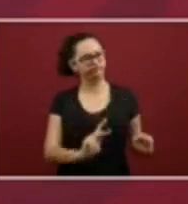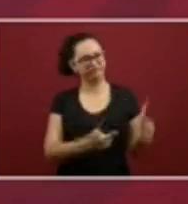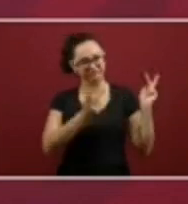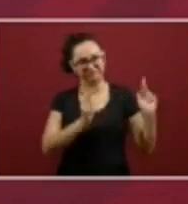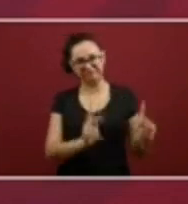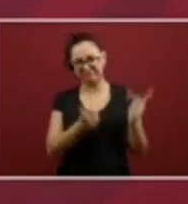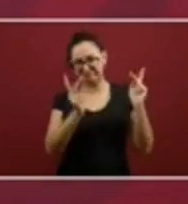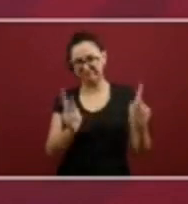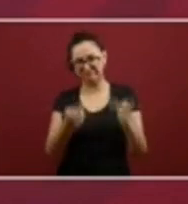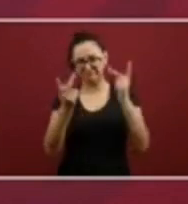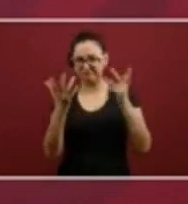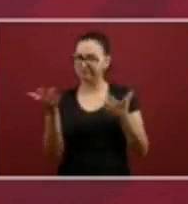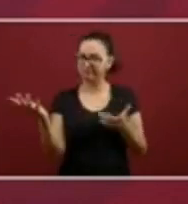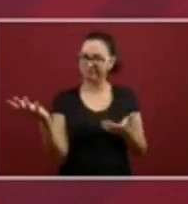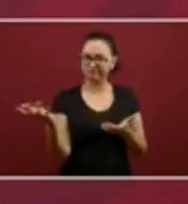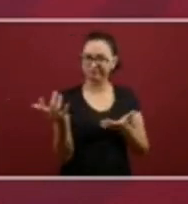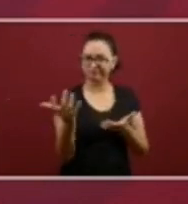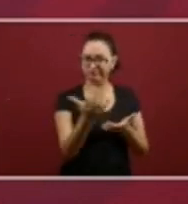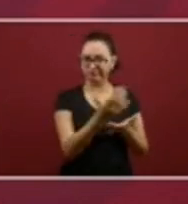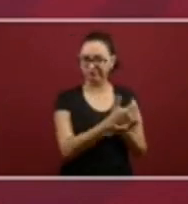Esa es la segunda,